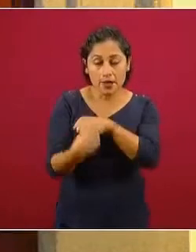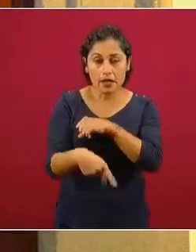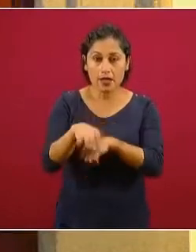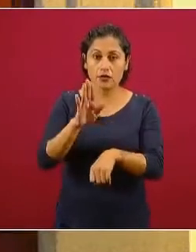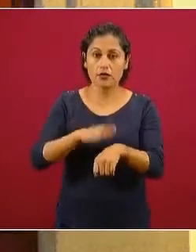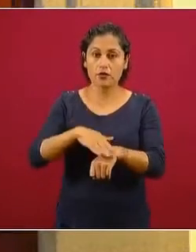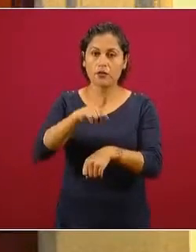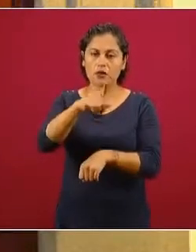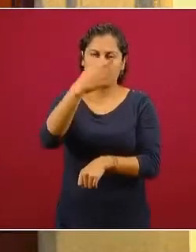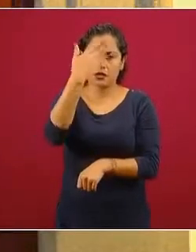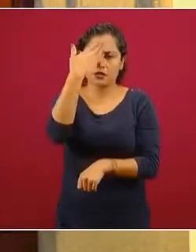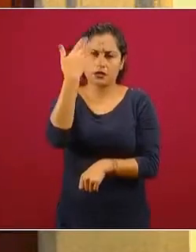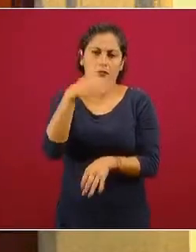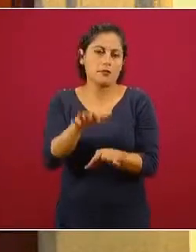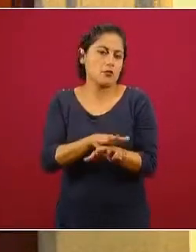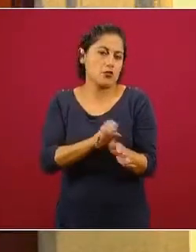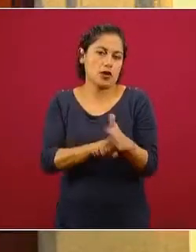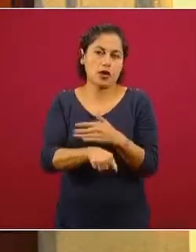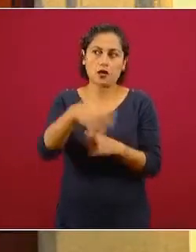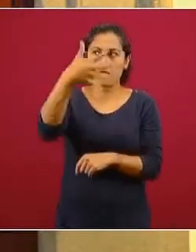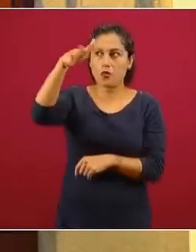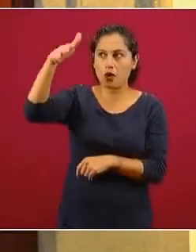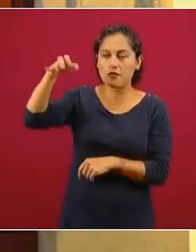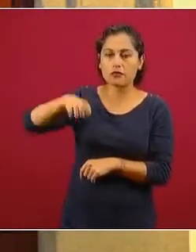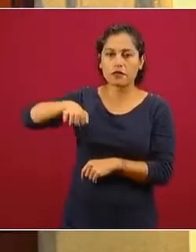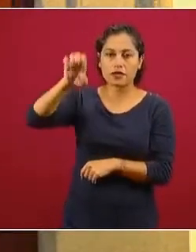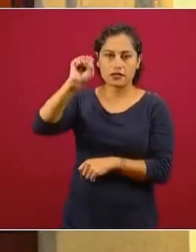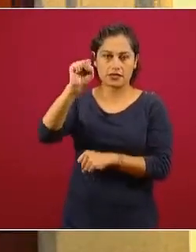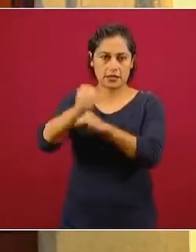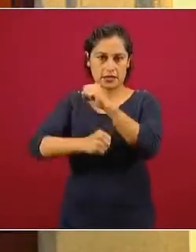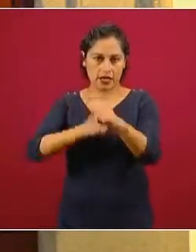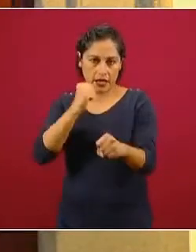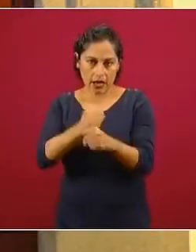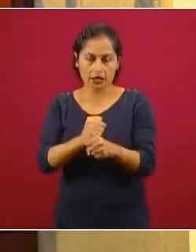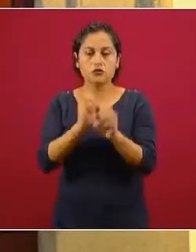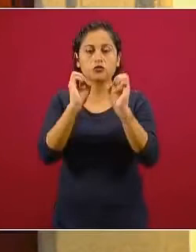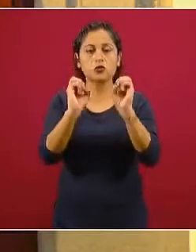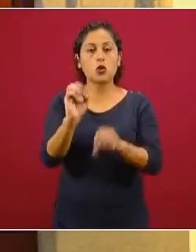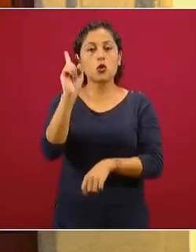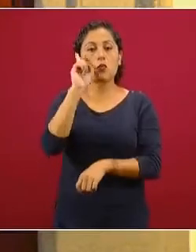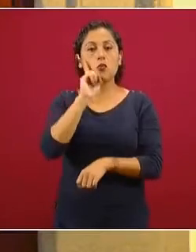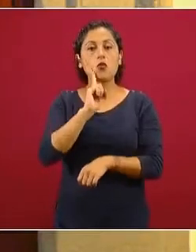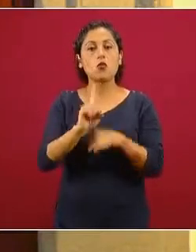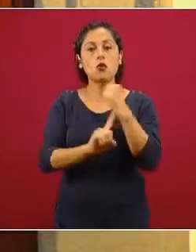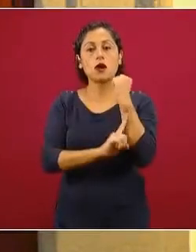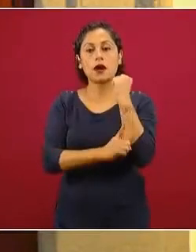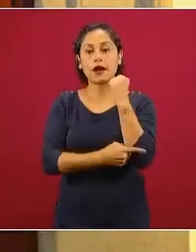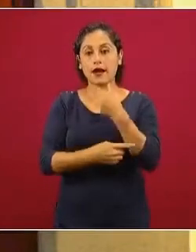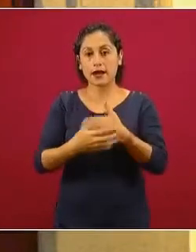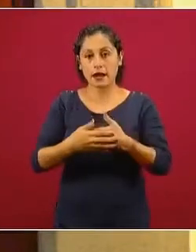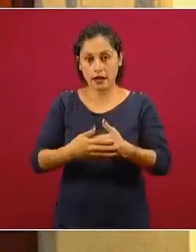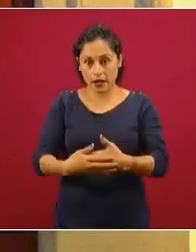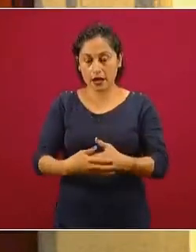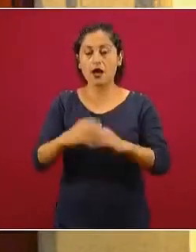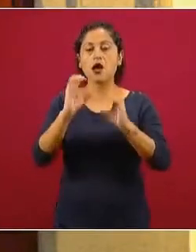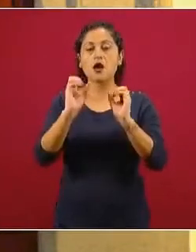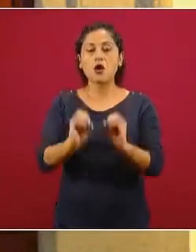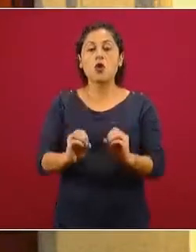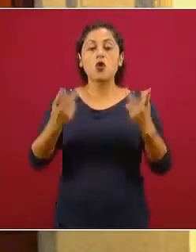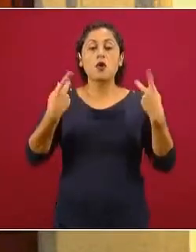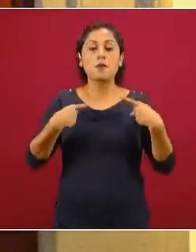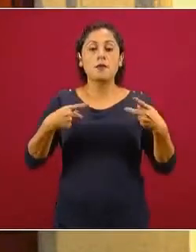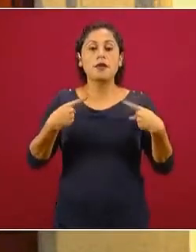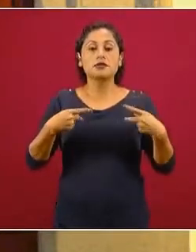ocasiones, precisamente los adultos mayores de 60 años, las mujeres embarazadas, las personas con comorbilidades,